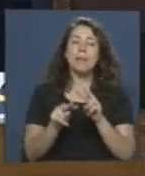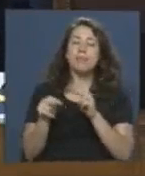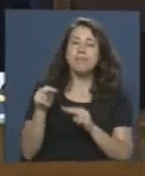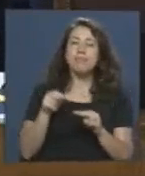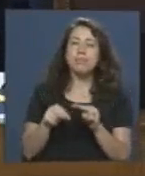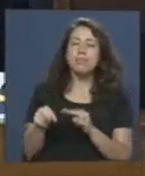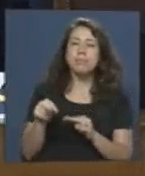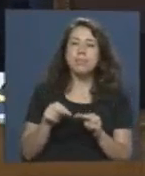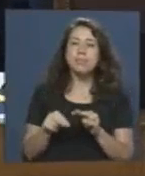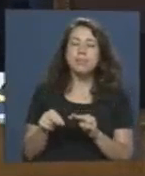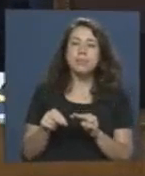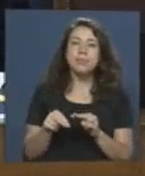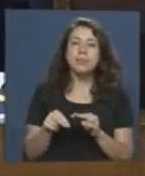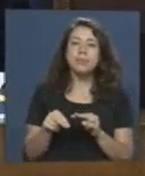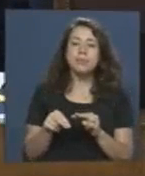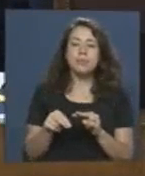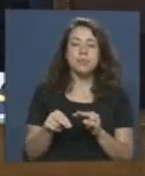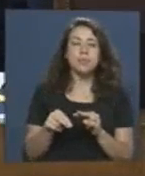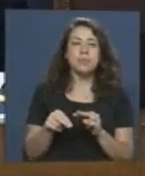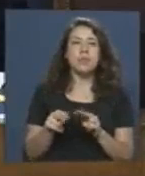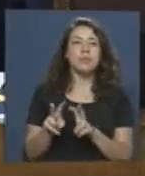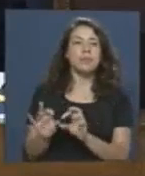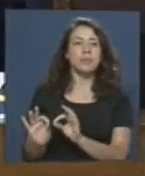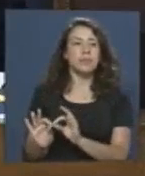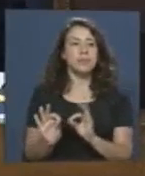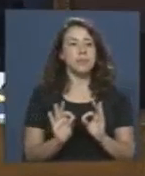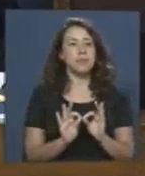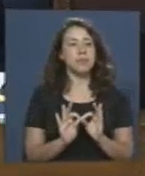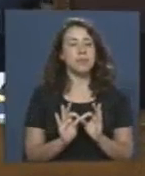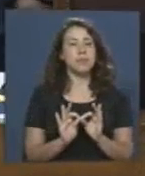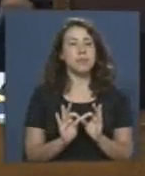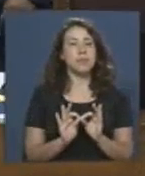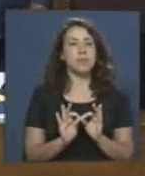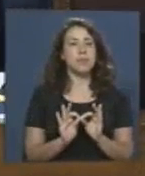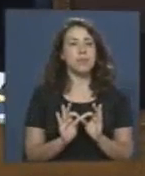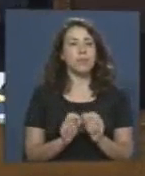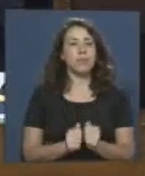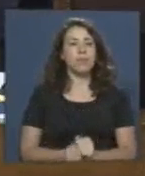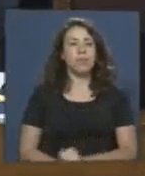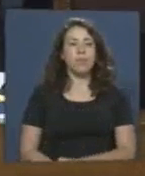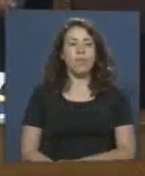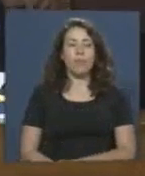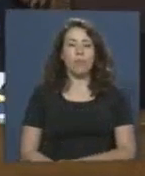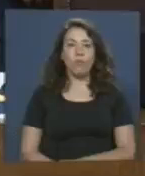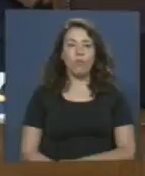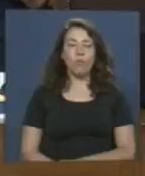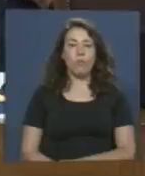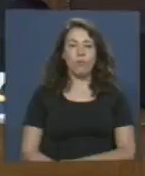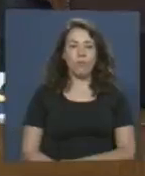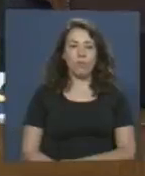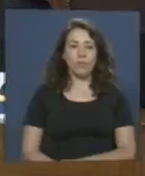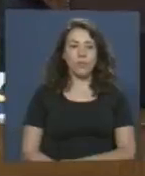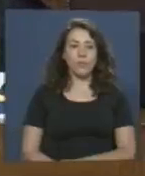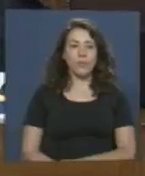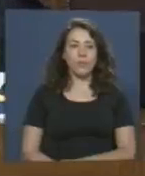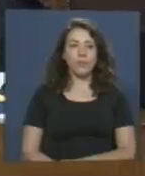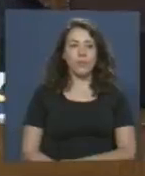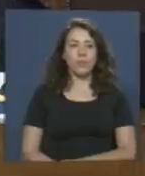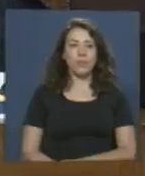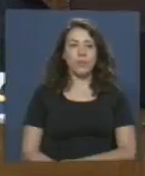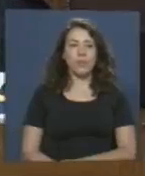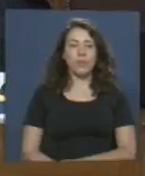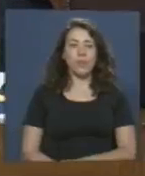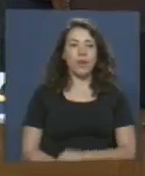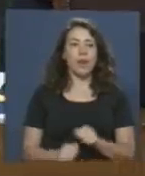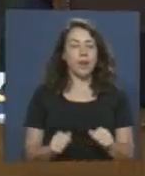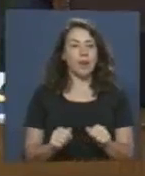analizarlo en particular. La mesa propone enviar el proyecto que está en el punto 6. Tenemos en